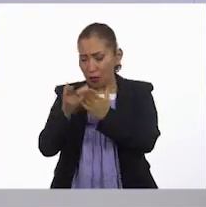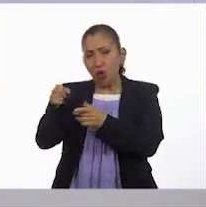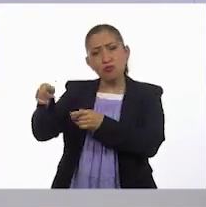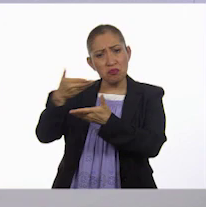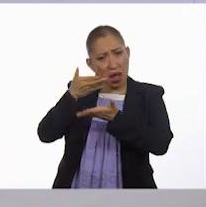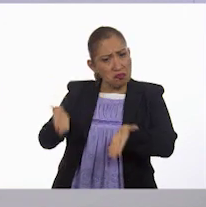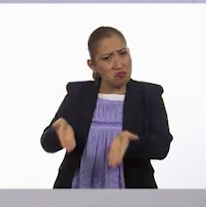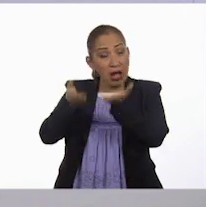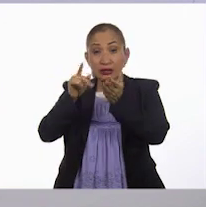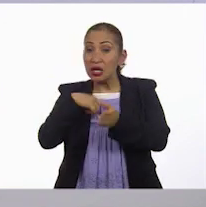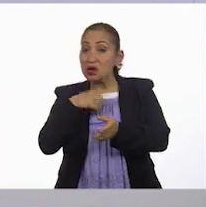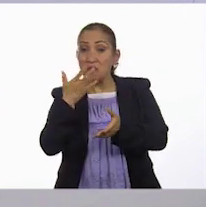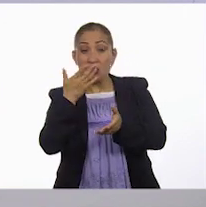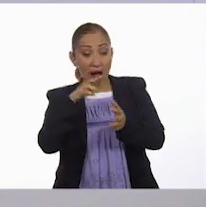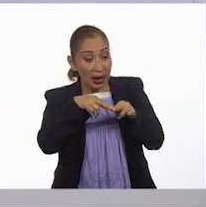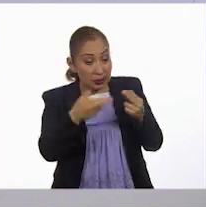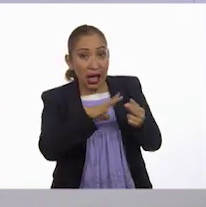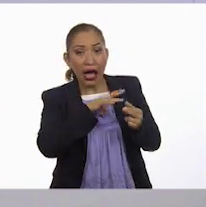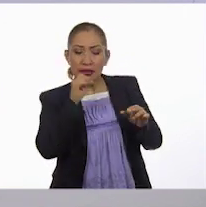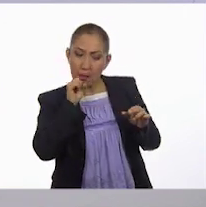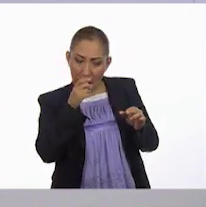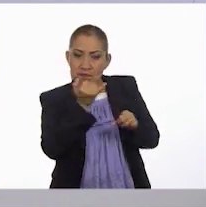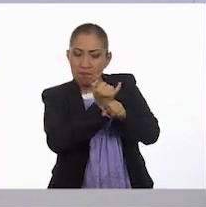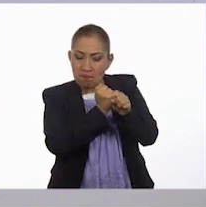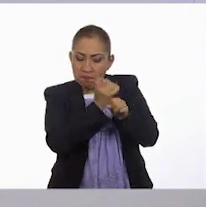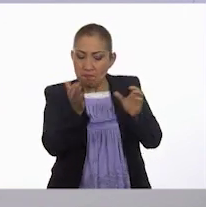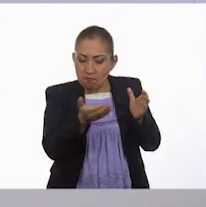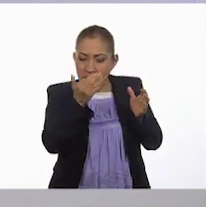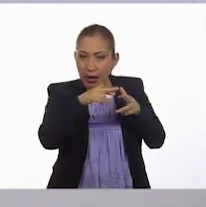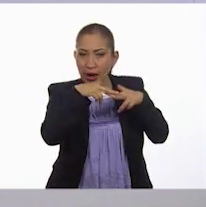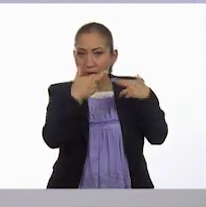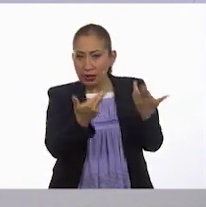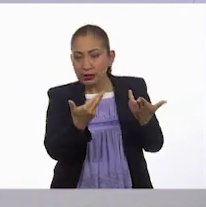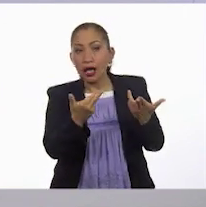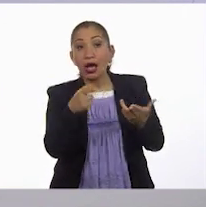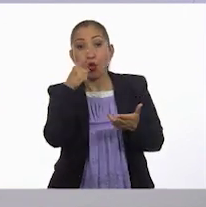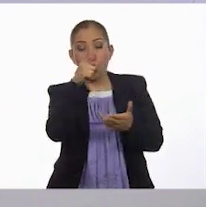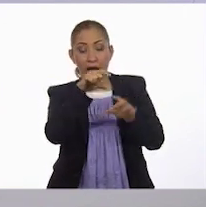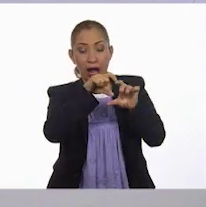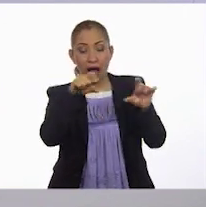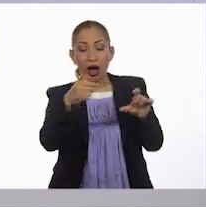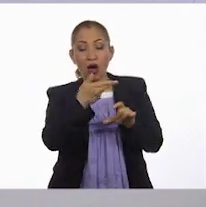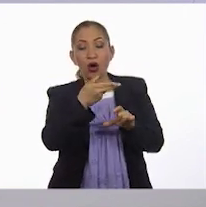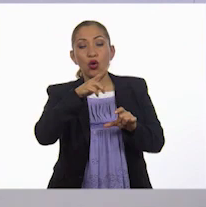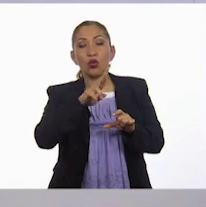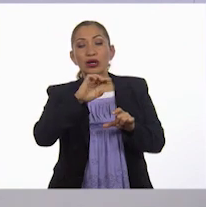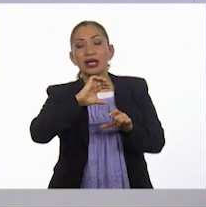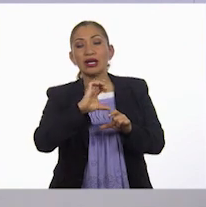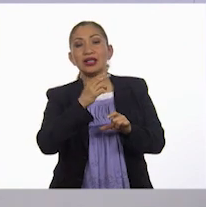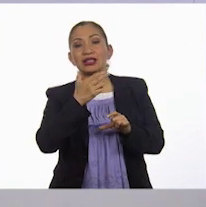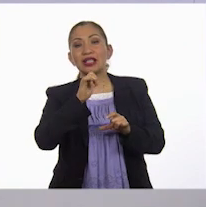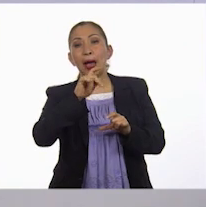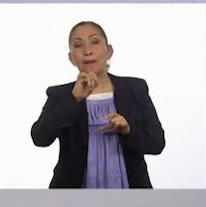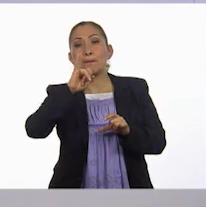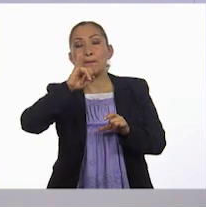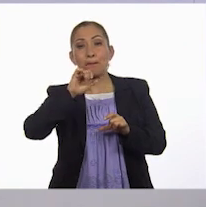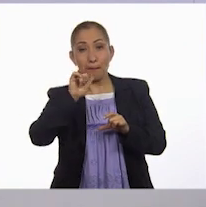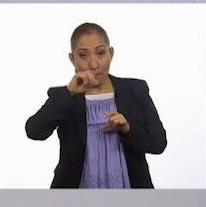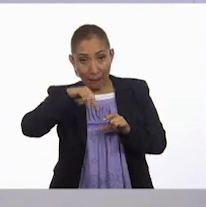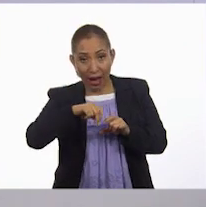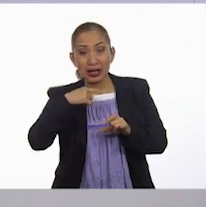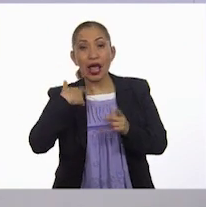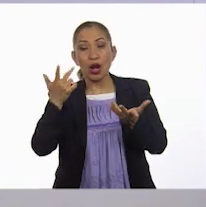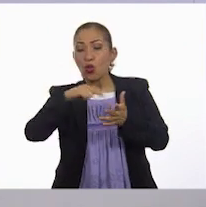adelante libros, pero si tienes en casa revistas, también puedes consultar revistas. Y una de ellas es Huichapan, el poblado más bello del Bajío